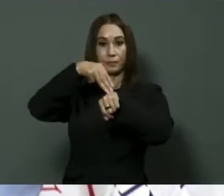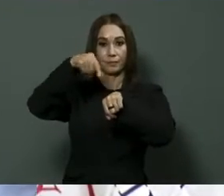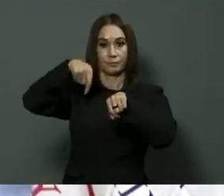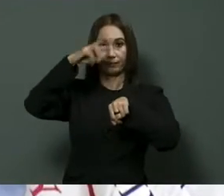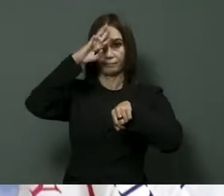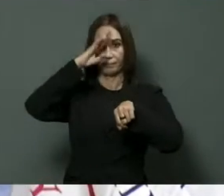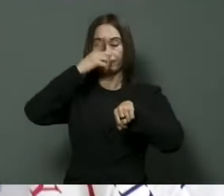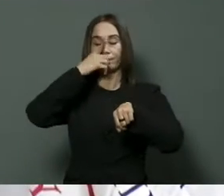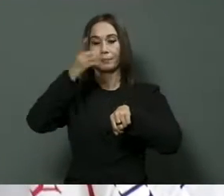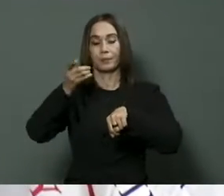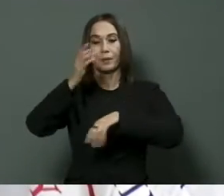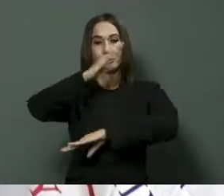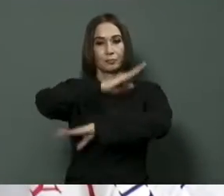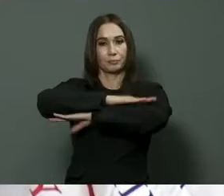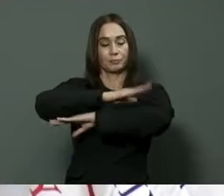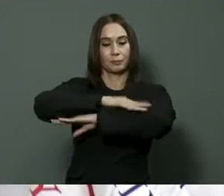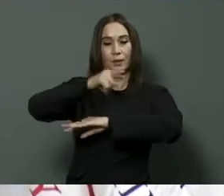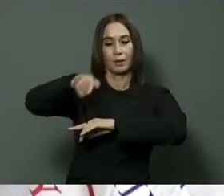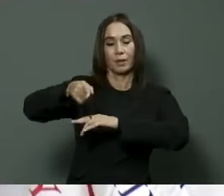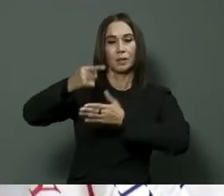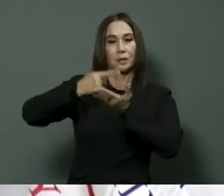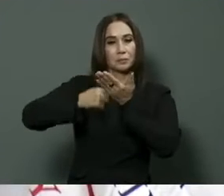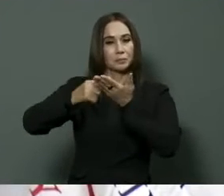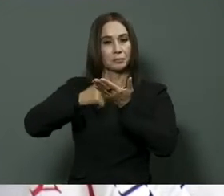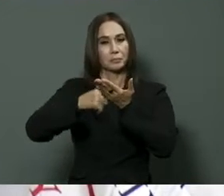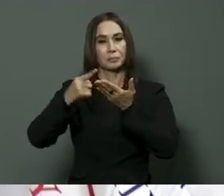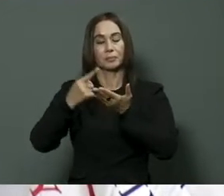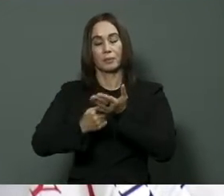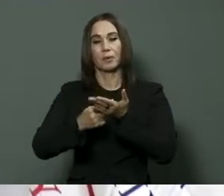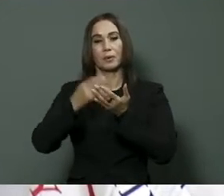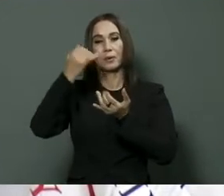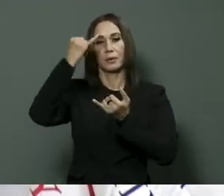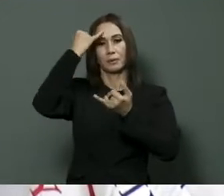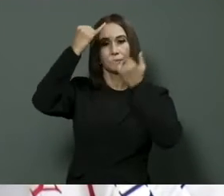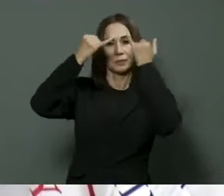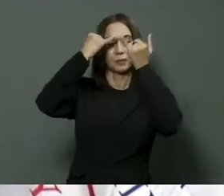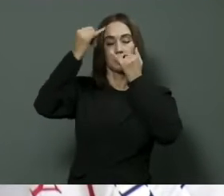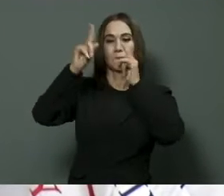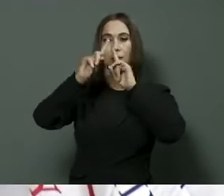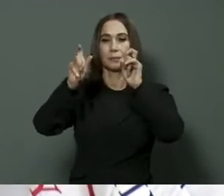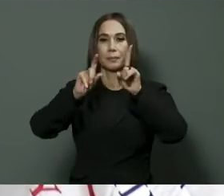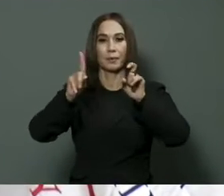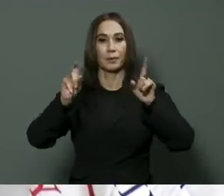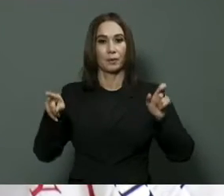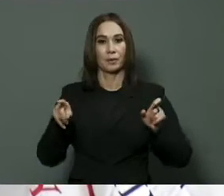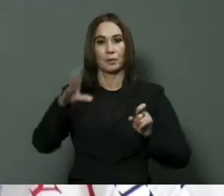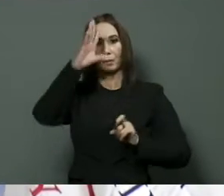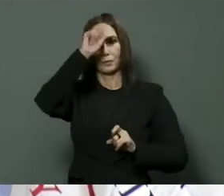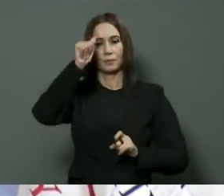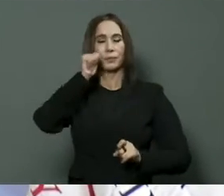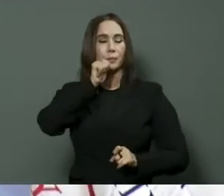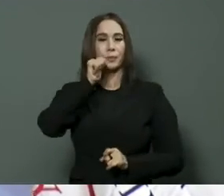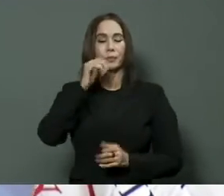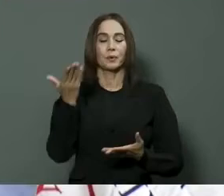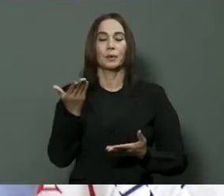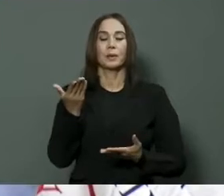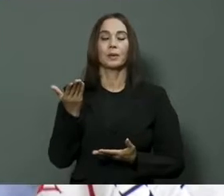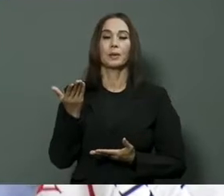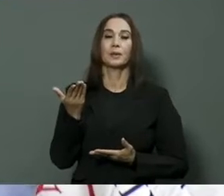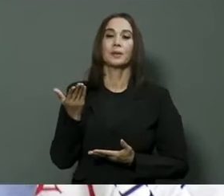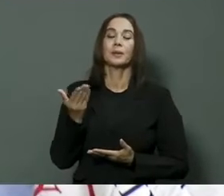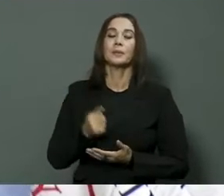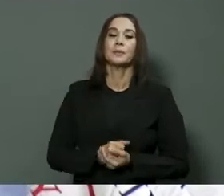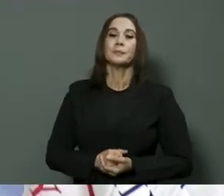través de la Mesa de Seguridad, Ciudadanía y Género, y quisimos contar,